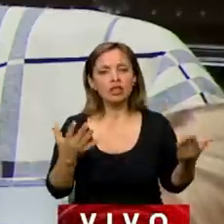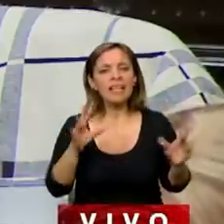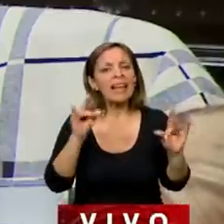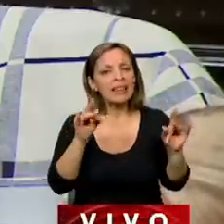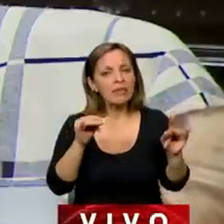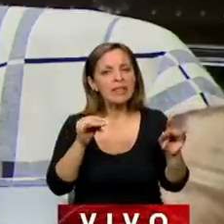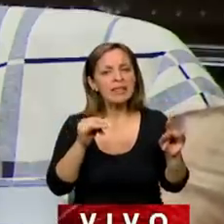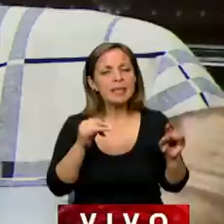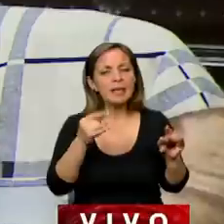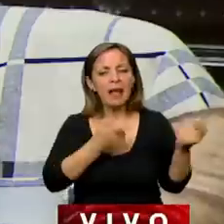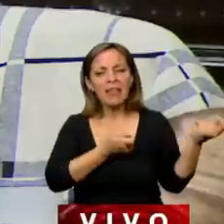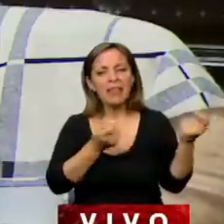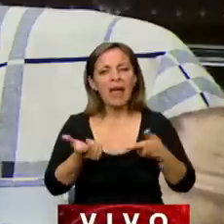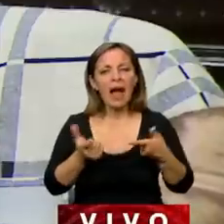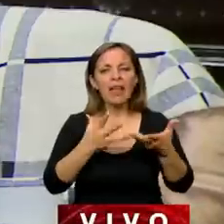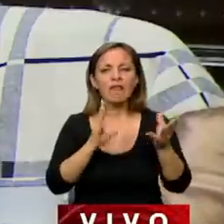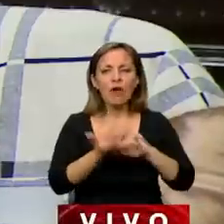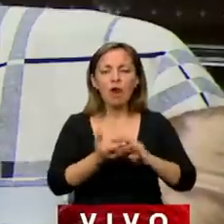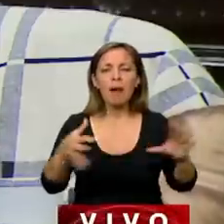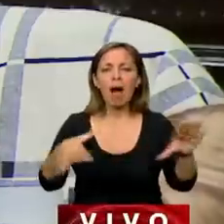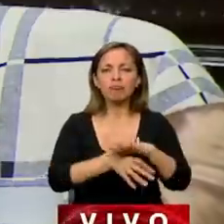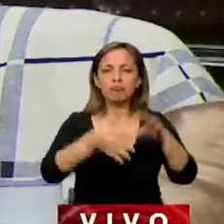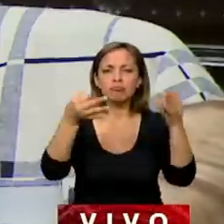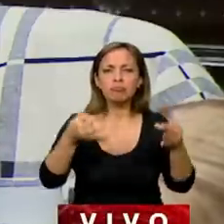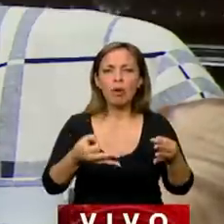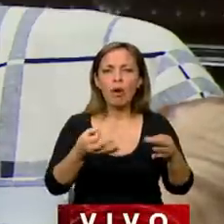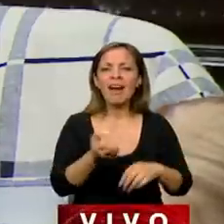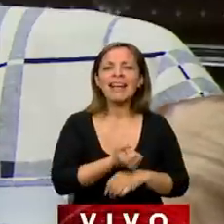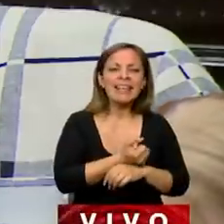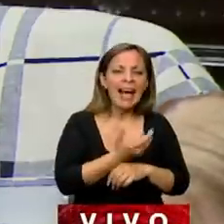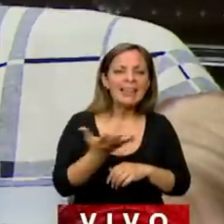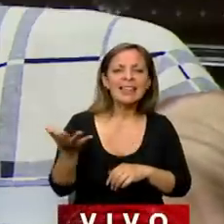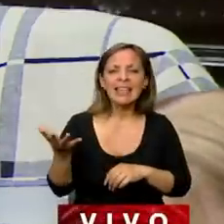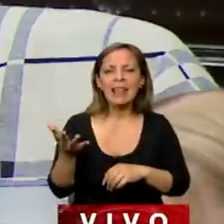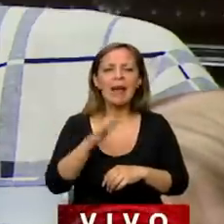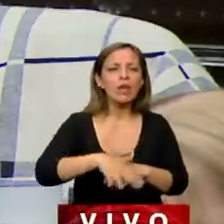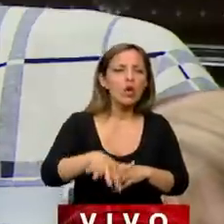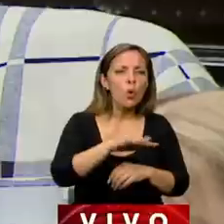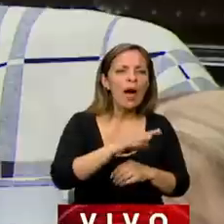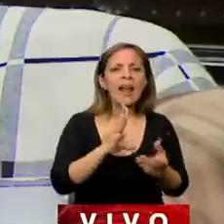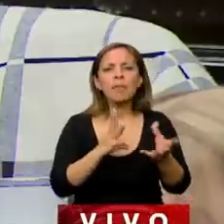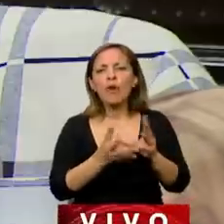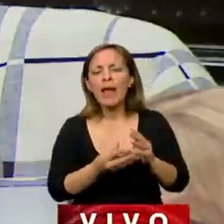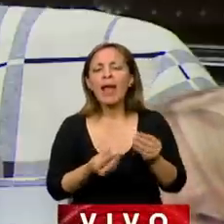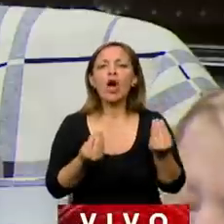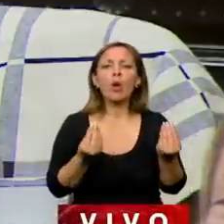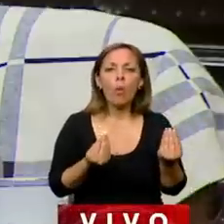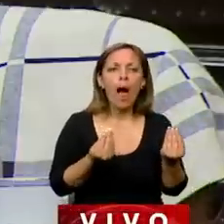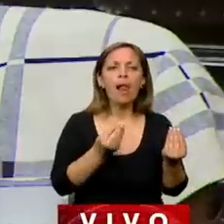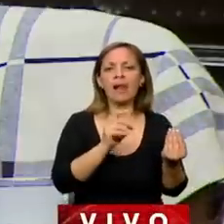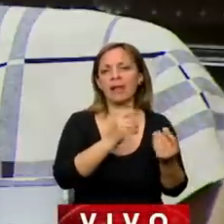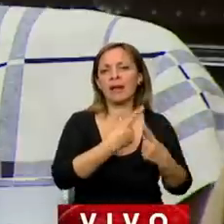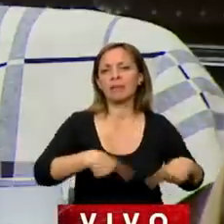íntegra, confiable y oportuna la cantidad, tipo y lugar donde se alojan en resguardo los